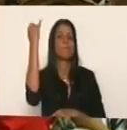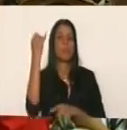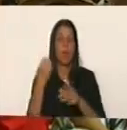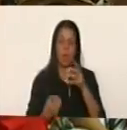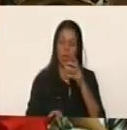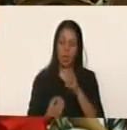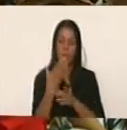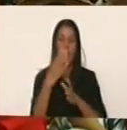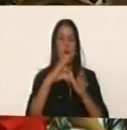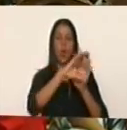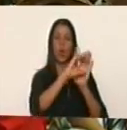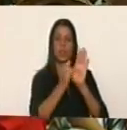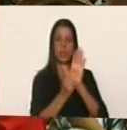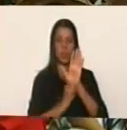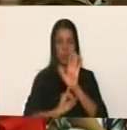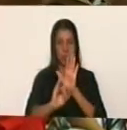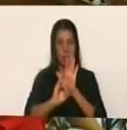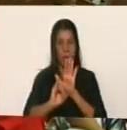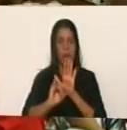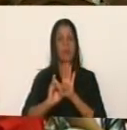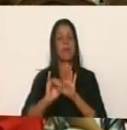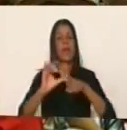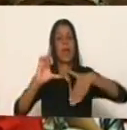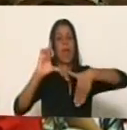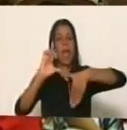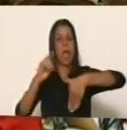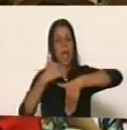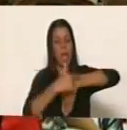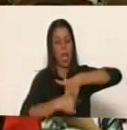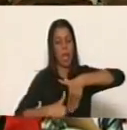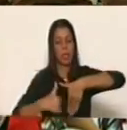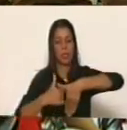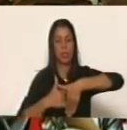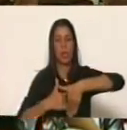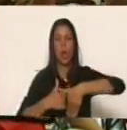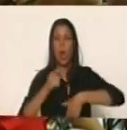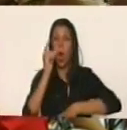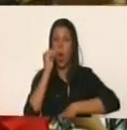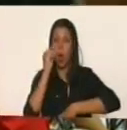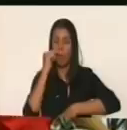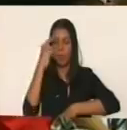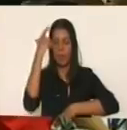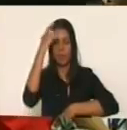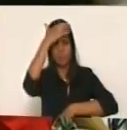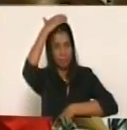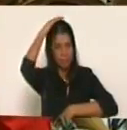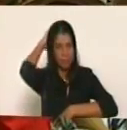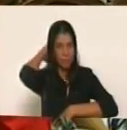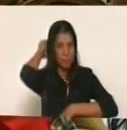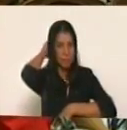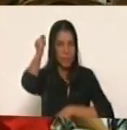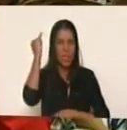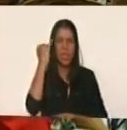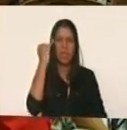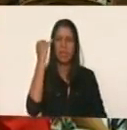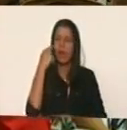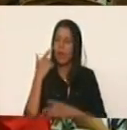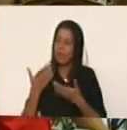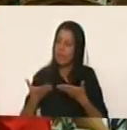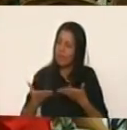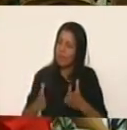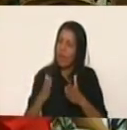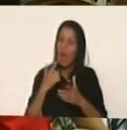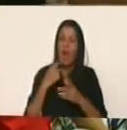del Nuevo Mundo. En el caso de Sebastián Francisco de Miranda, el origen era el incanato,